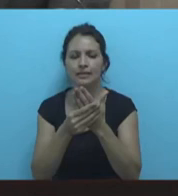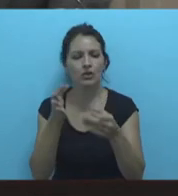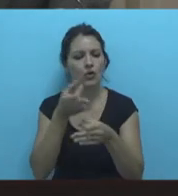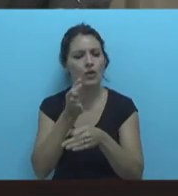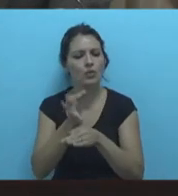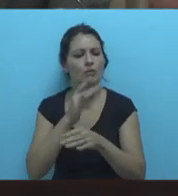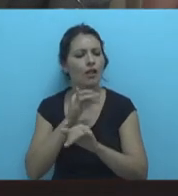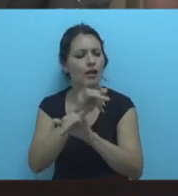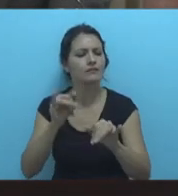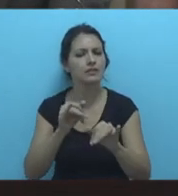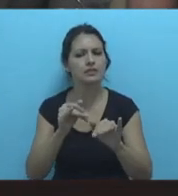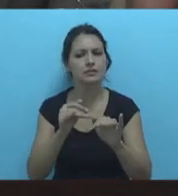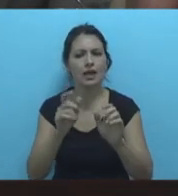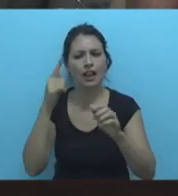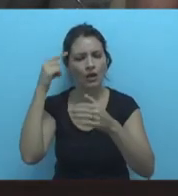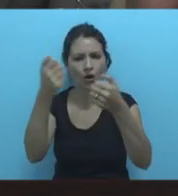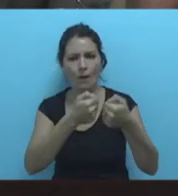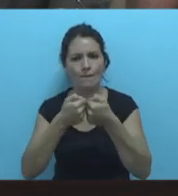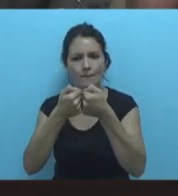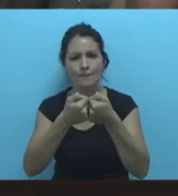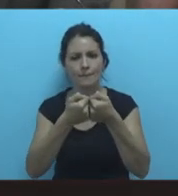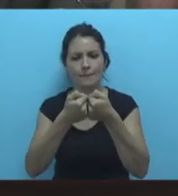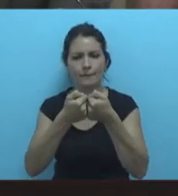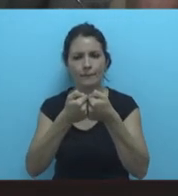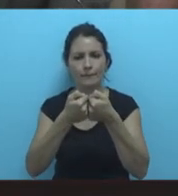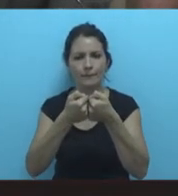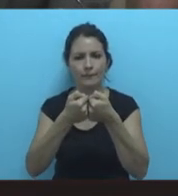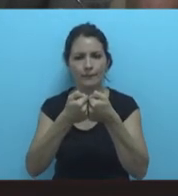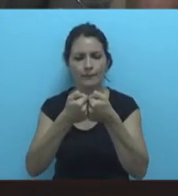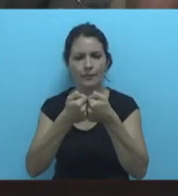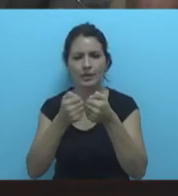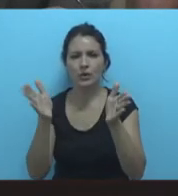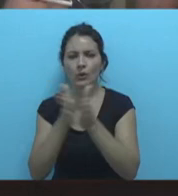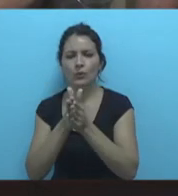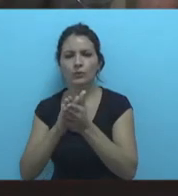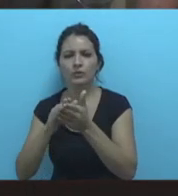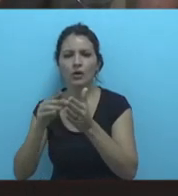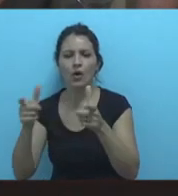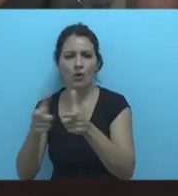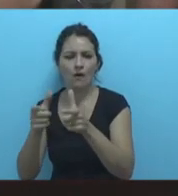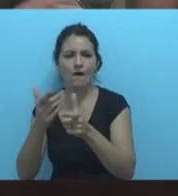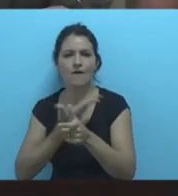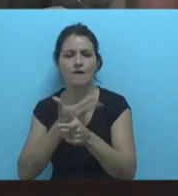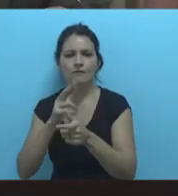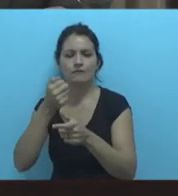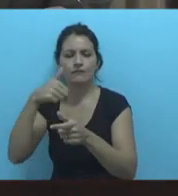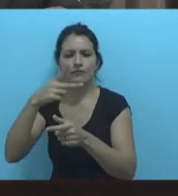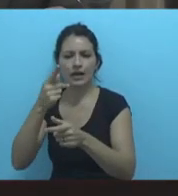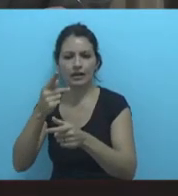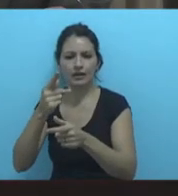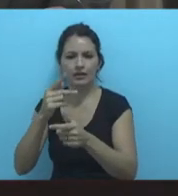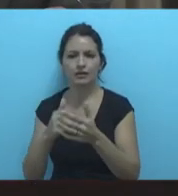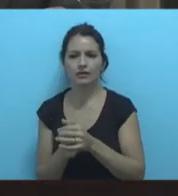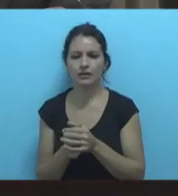dar celeridad al nuevo convenio de acuerdo de cesión de uso firmado con la comuna de Frank, departamento de Las Colonias. El Ministerio cedió el uso